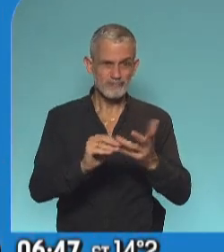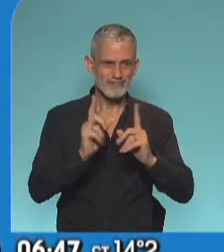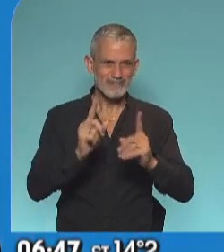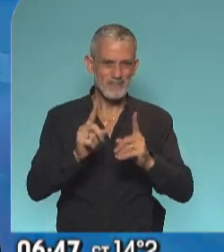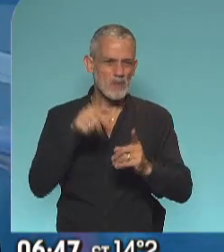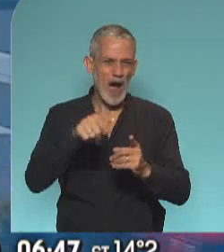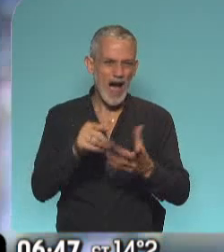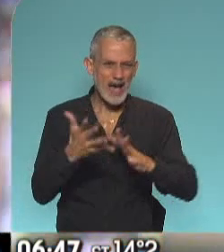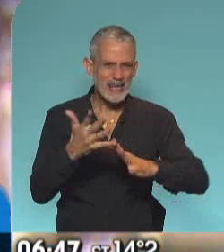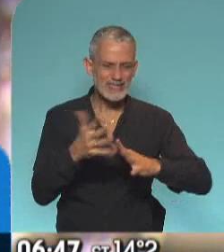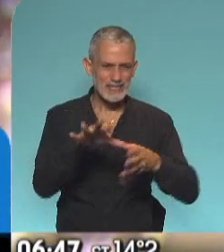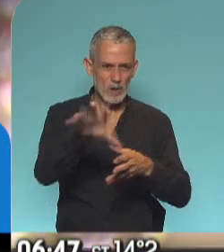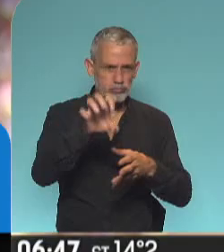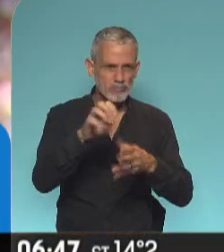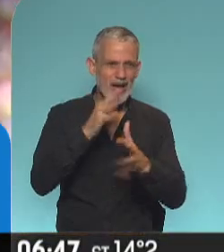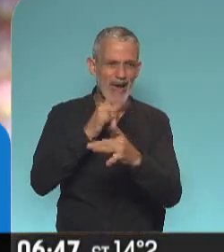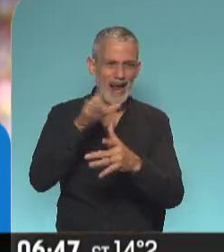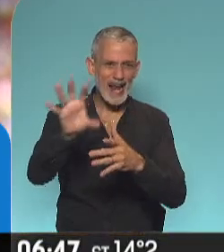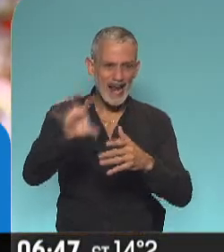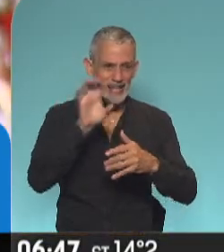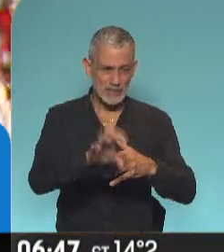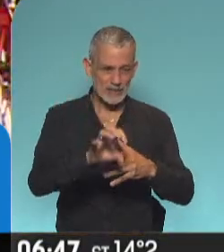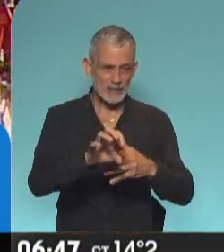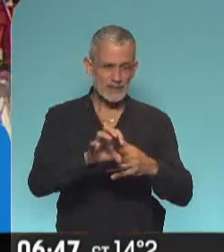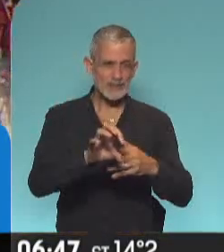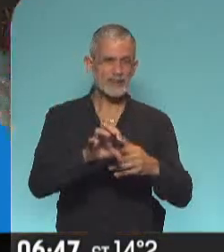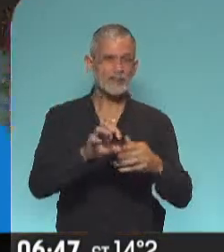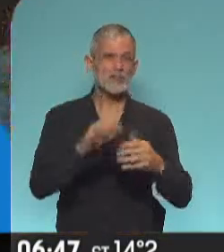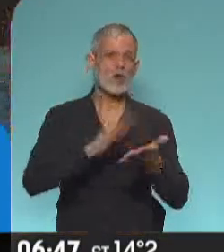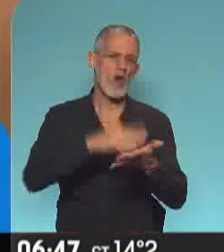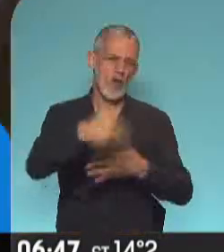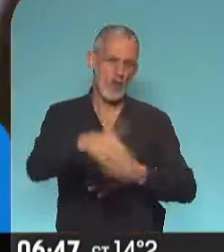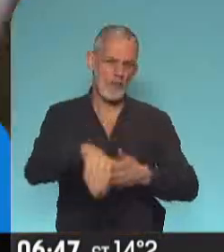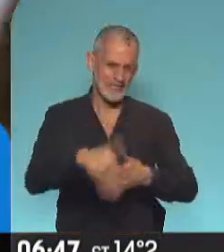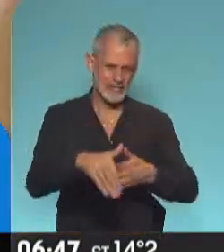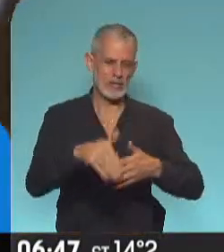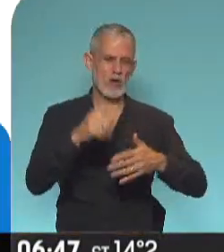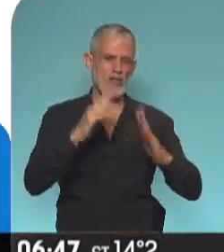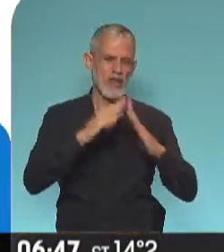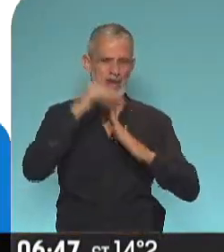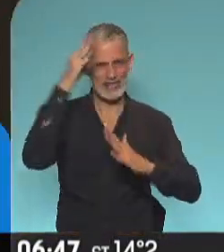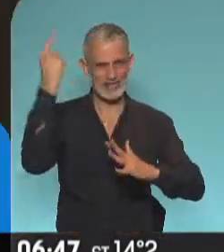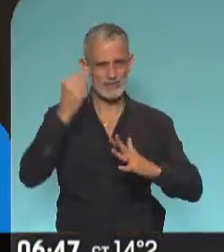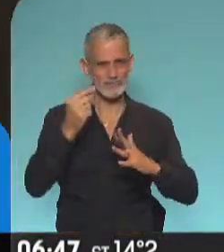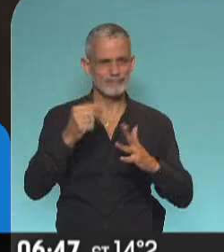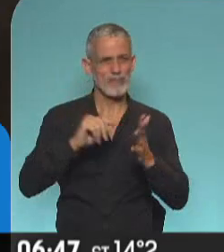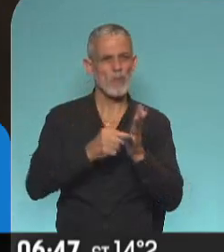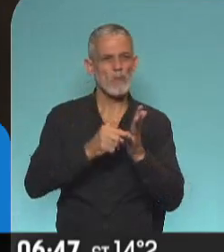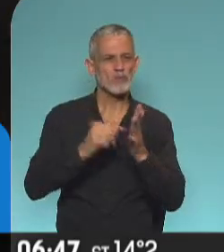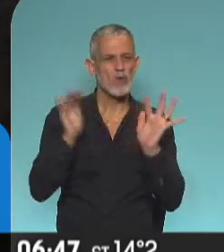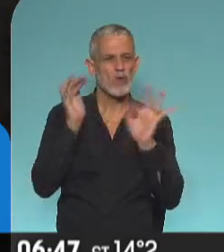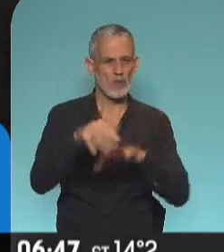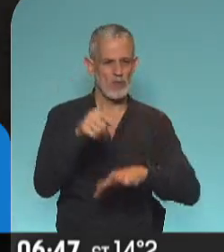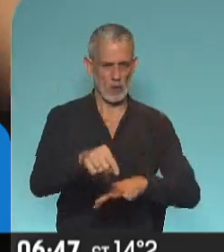de esta nota que publicaba el diario Clarín a propósito entonces de esta convocatoria como punto